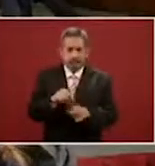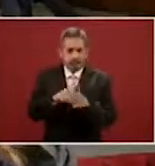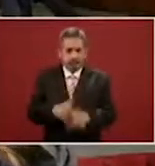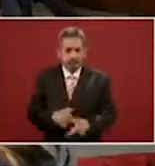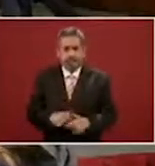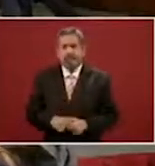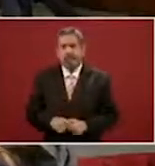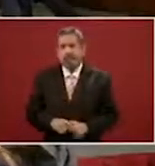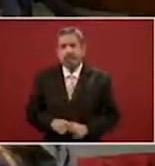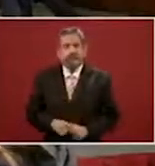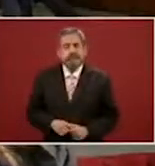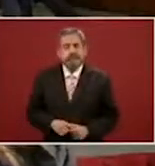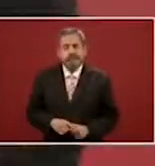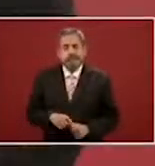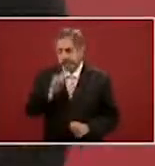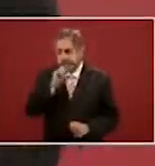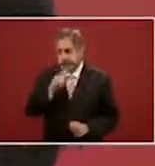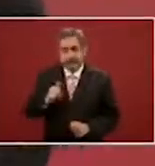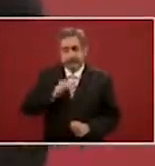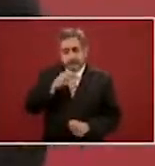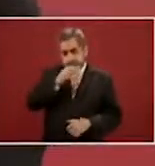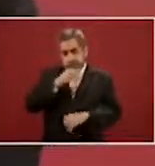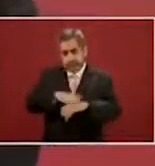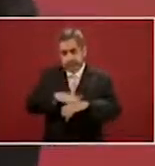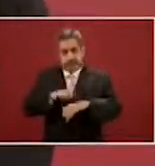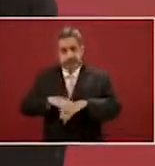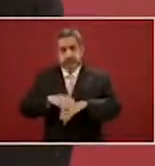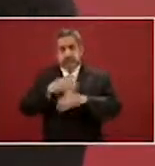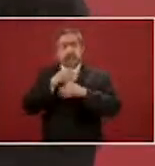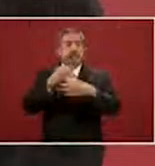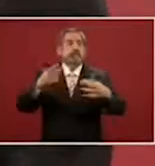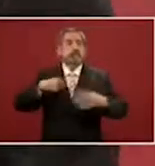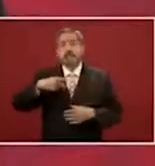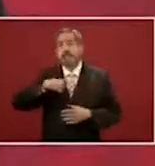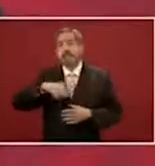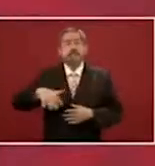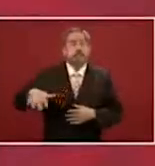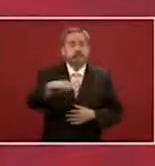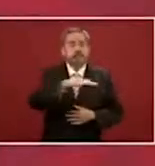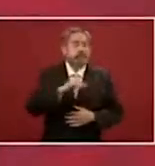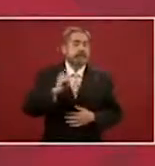quiero aprovechar para decirle a la gente que